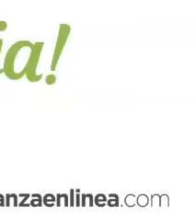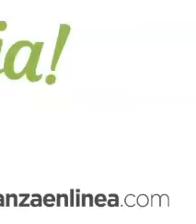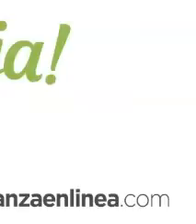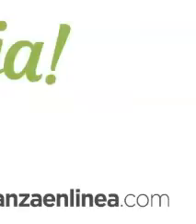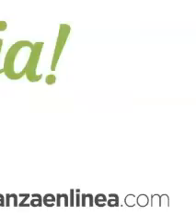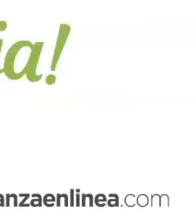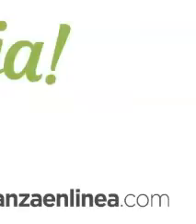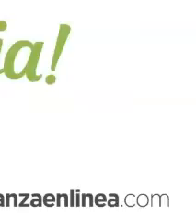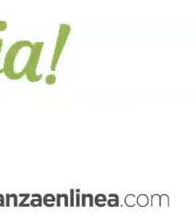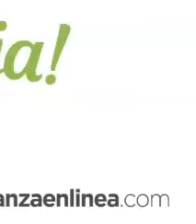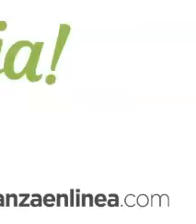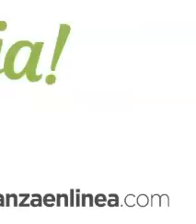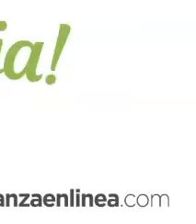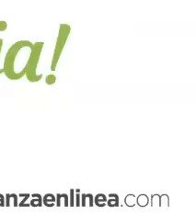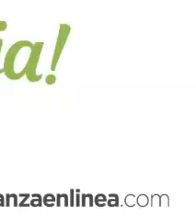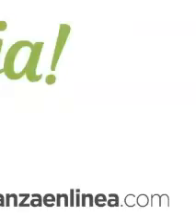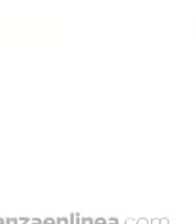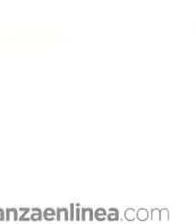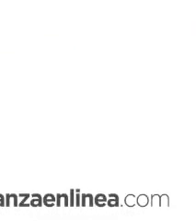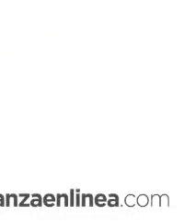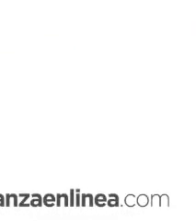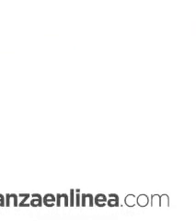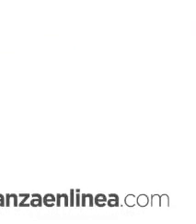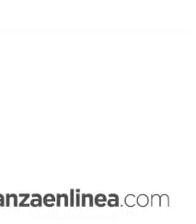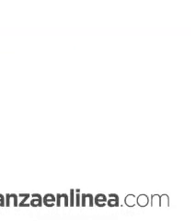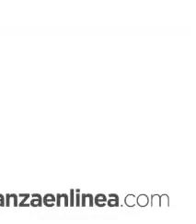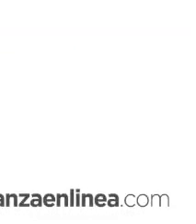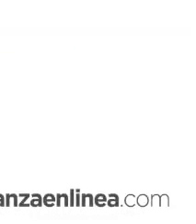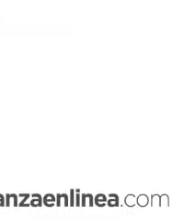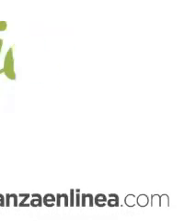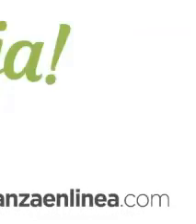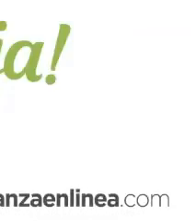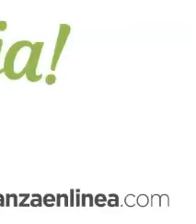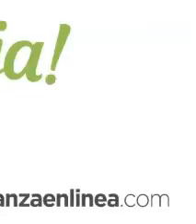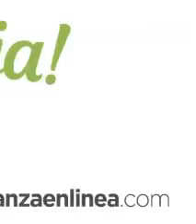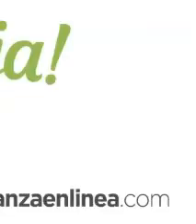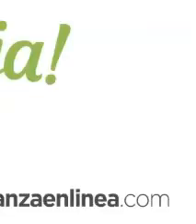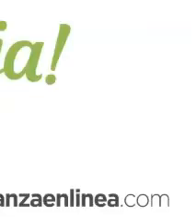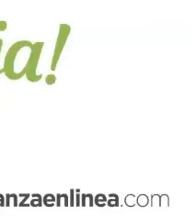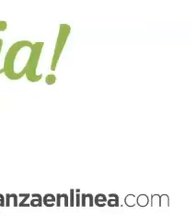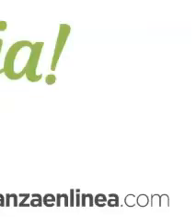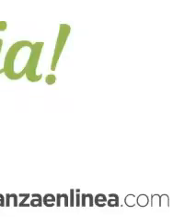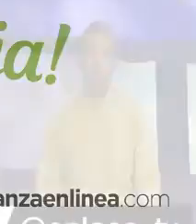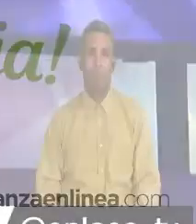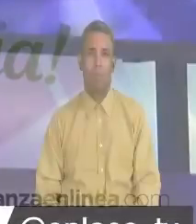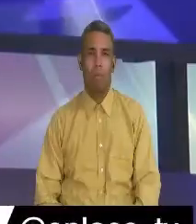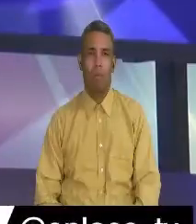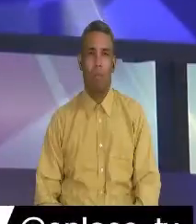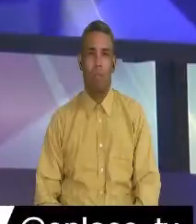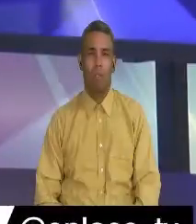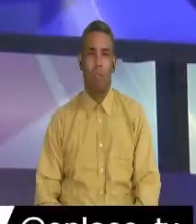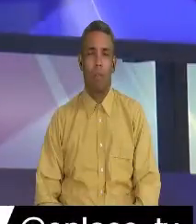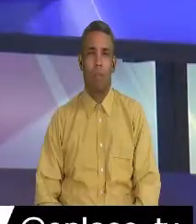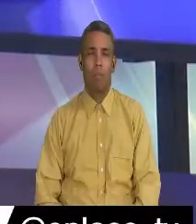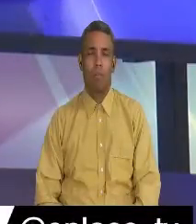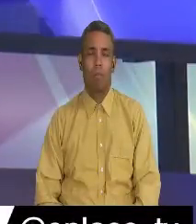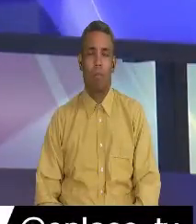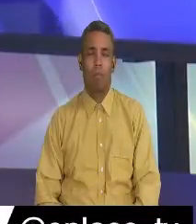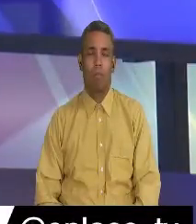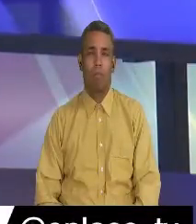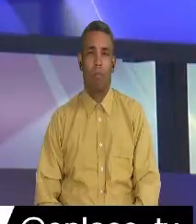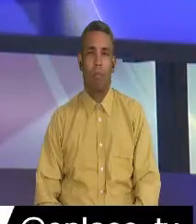asesoría personalizada en esta nueva oficina en la calle 50-1886 del barrio Colombia. Y por